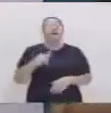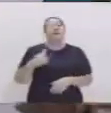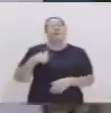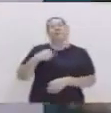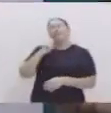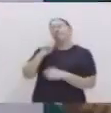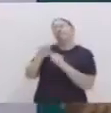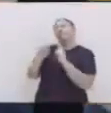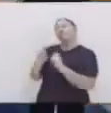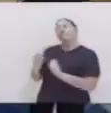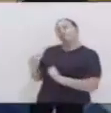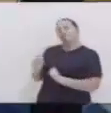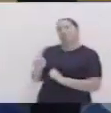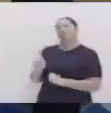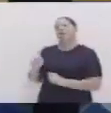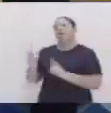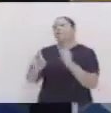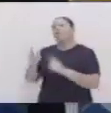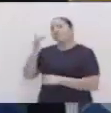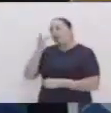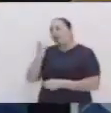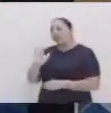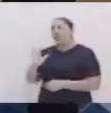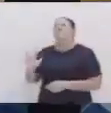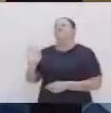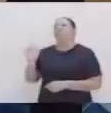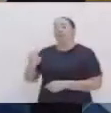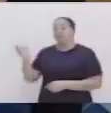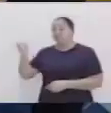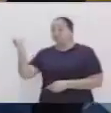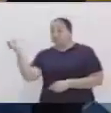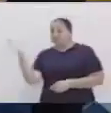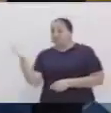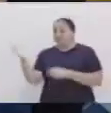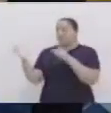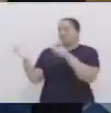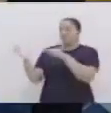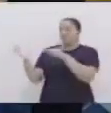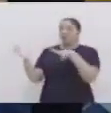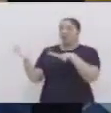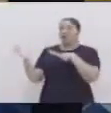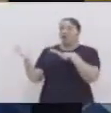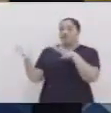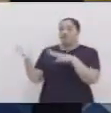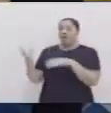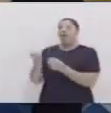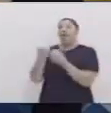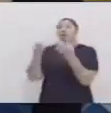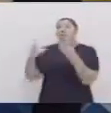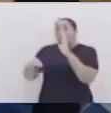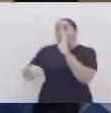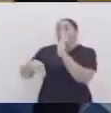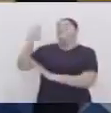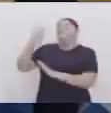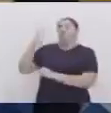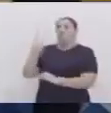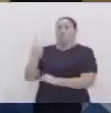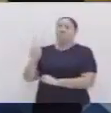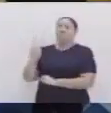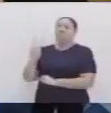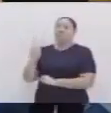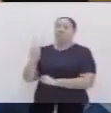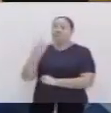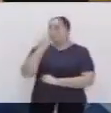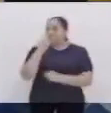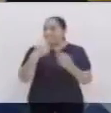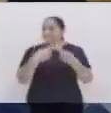la pregunta, ¿cuál es la probabilidad de que el dado nos muestre un número mayor que 2 y